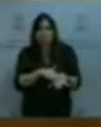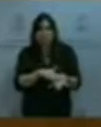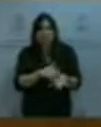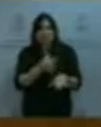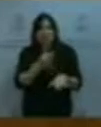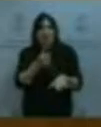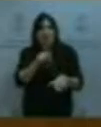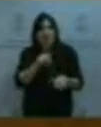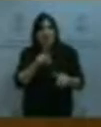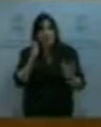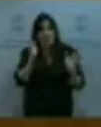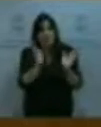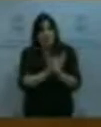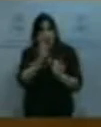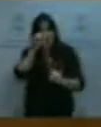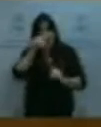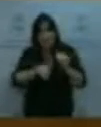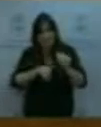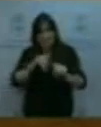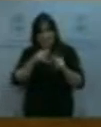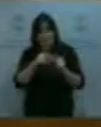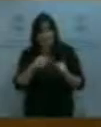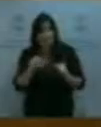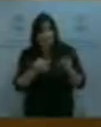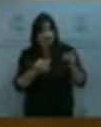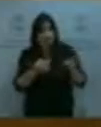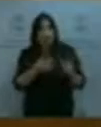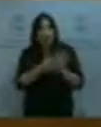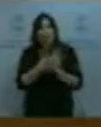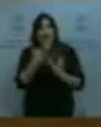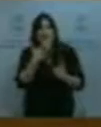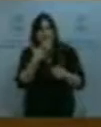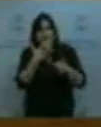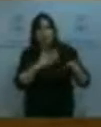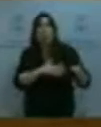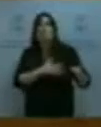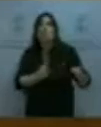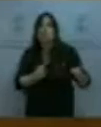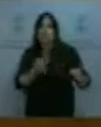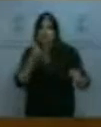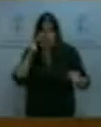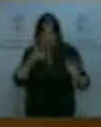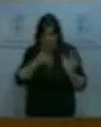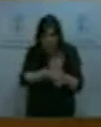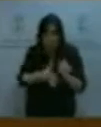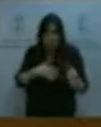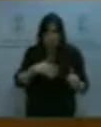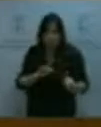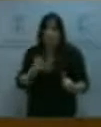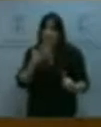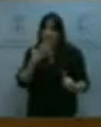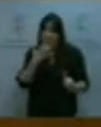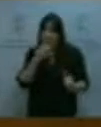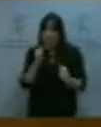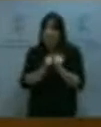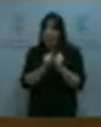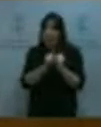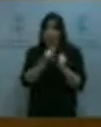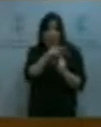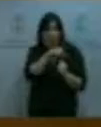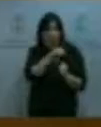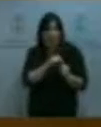si tienen coraje y si son capaces de abandonar el abstencionismo permanente en el que se refugian